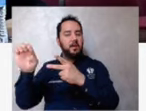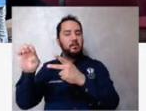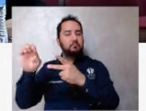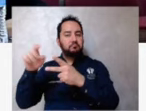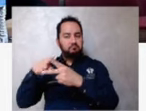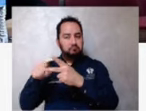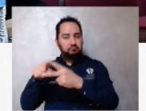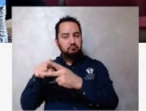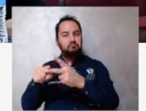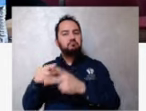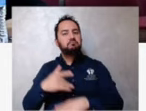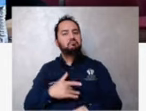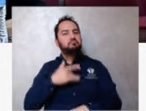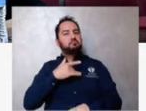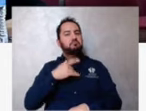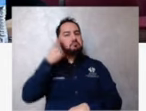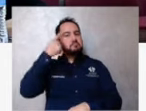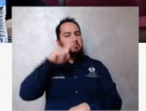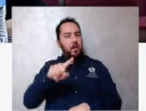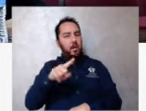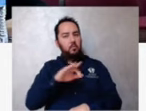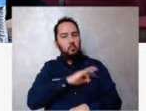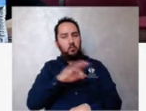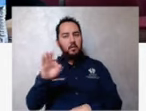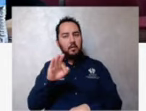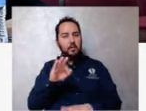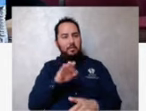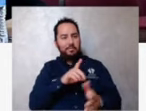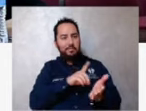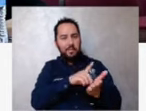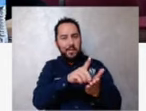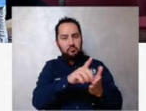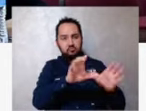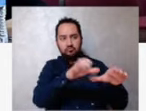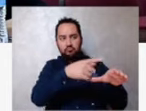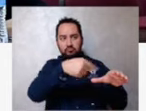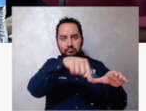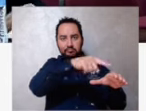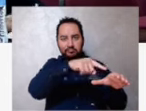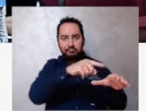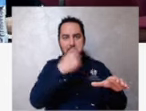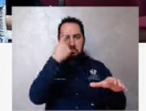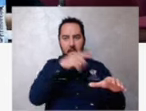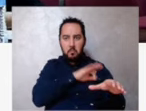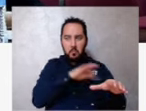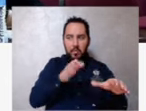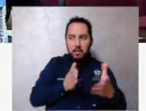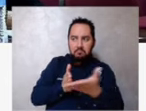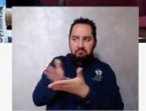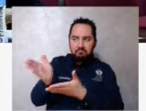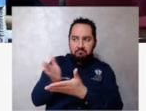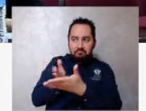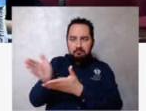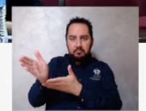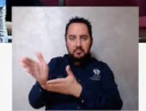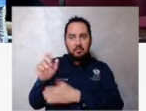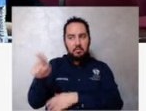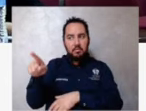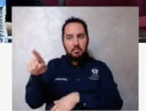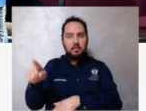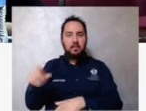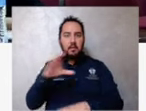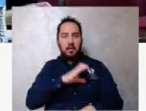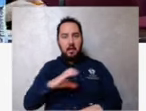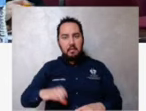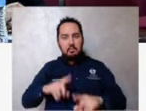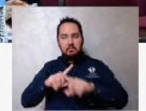Chihuahua de implementar medidas para garantizar el derecho sustantivo de dicho grupo vulnerable para acceder a cargos de elección popular, así como integrar los